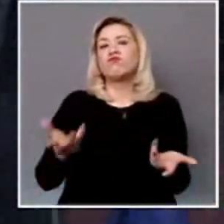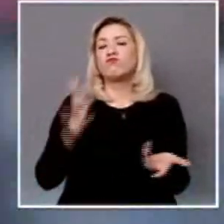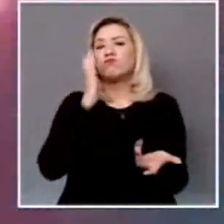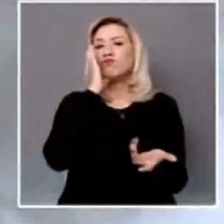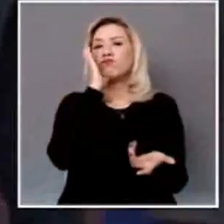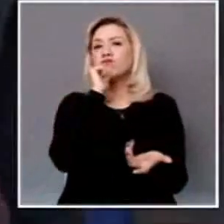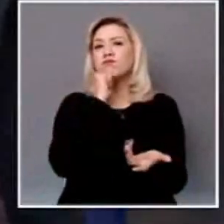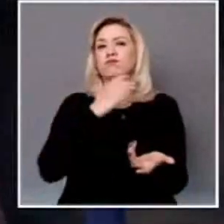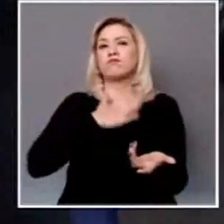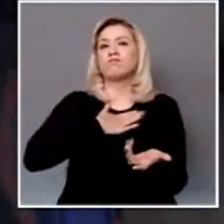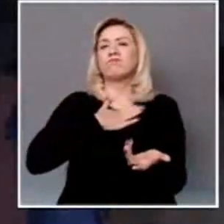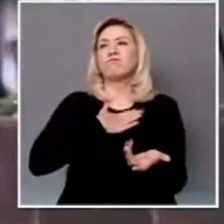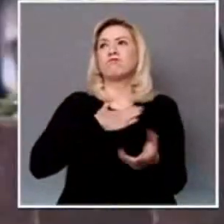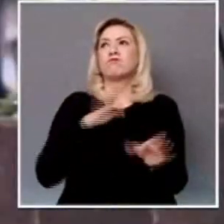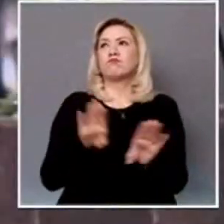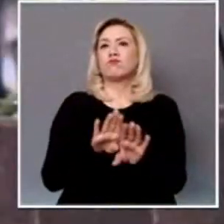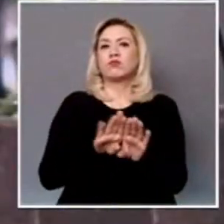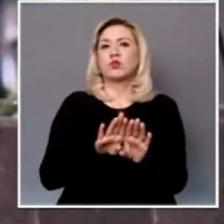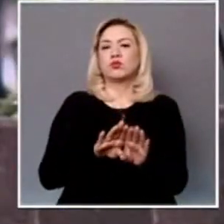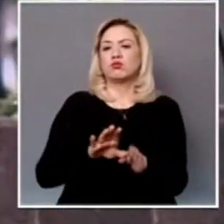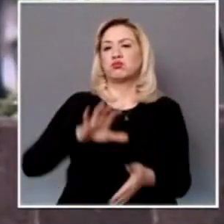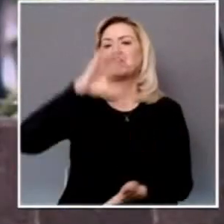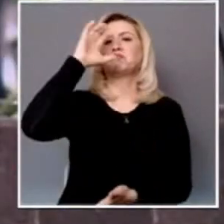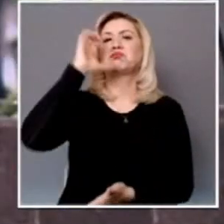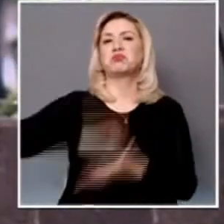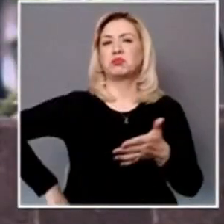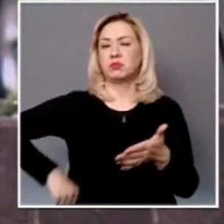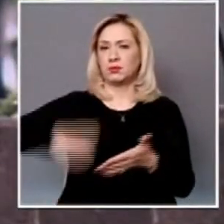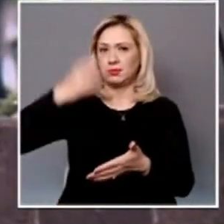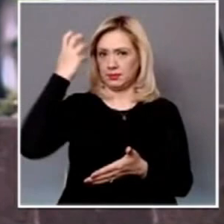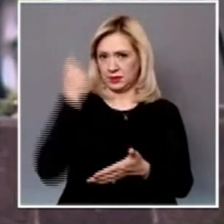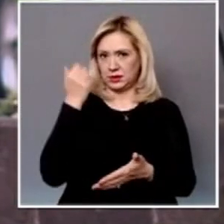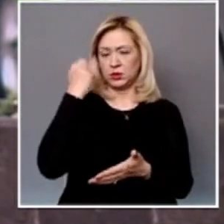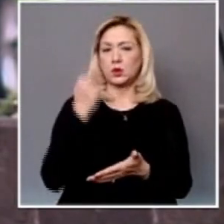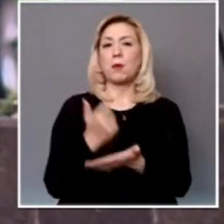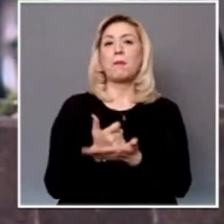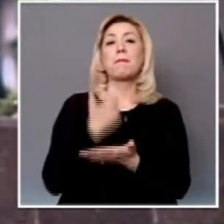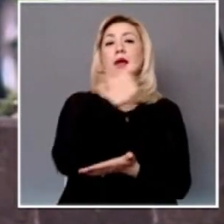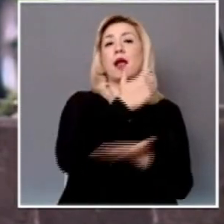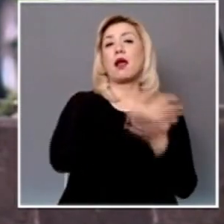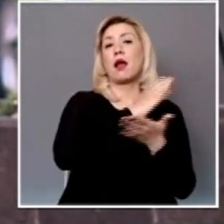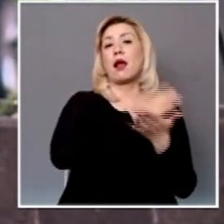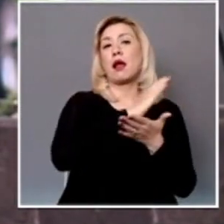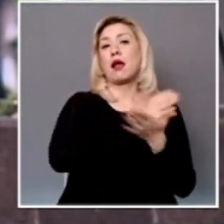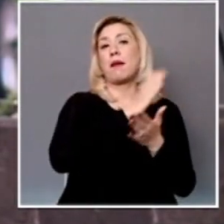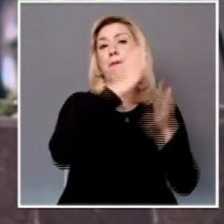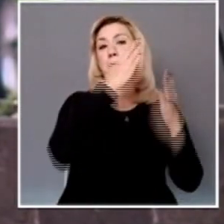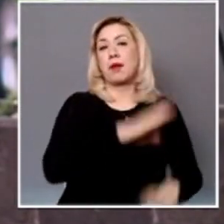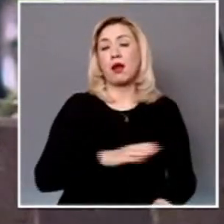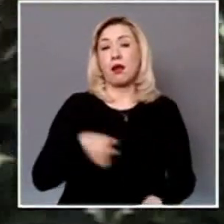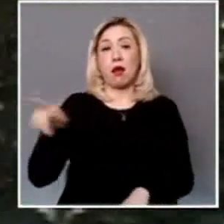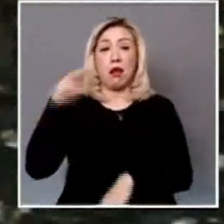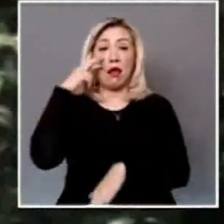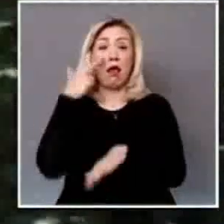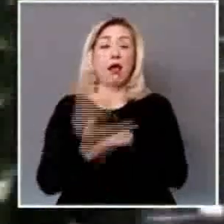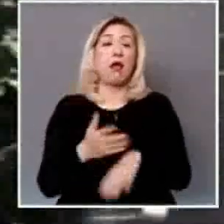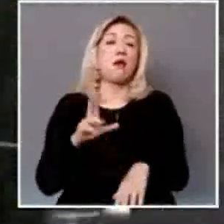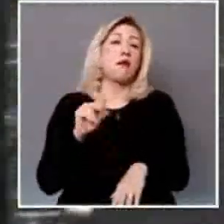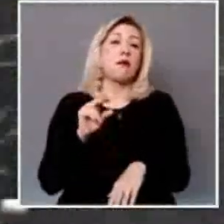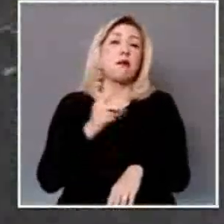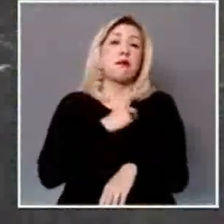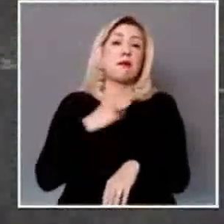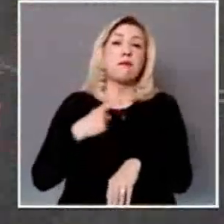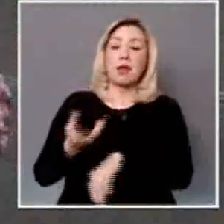a cabo los descuentos de la pensión para pagar las mensualidades del crédito, debe de contar con la autorización previa del